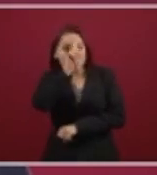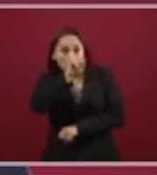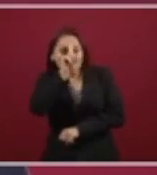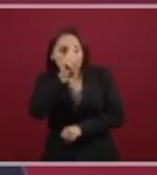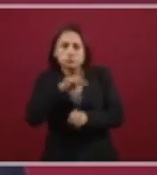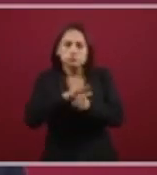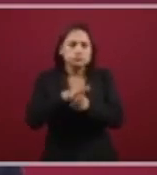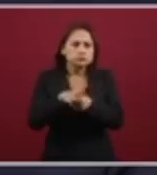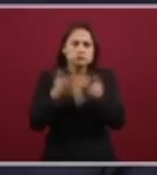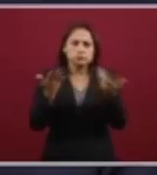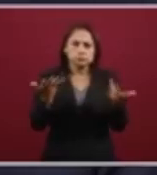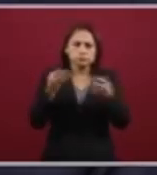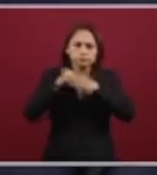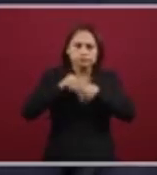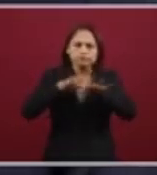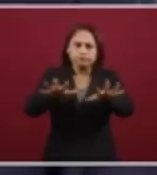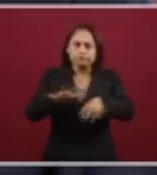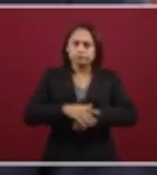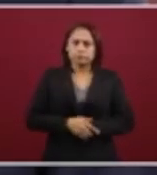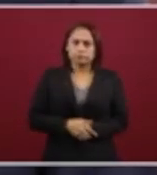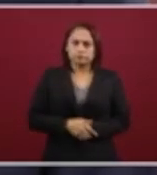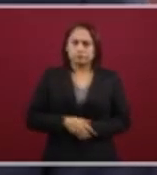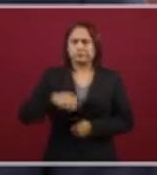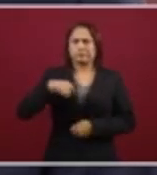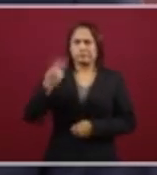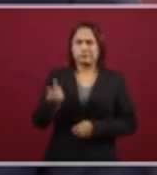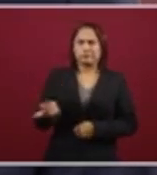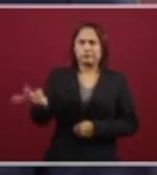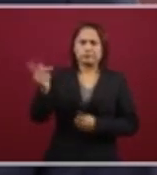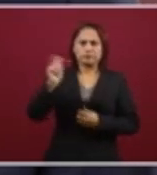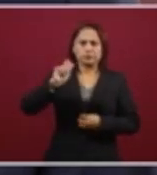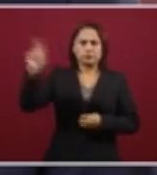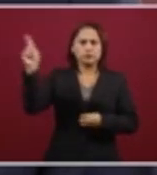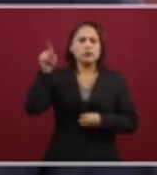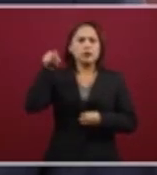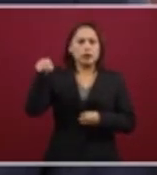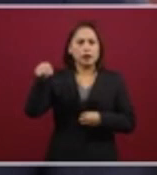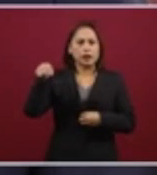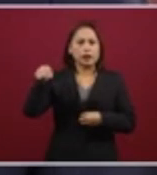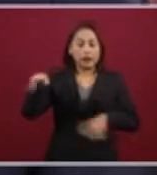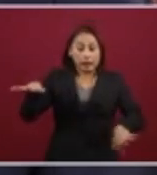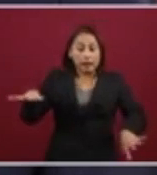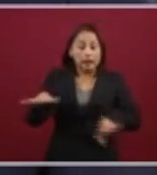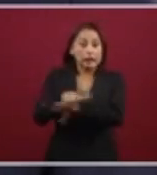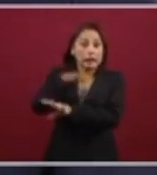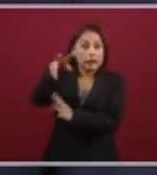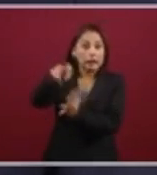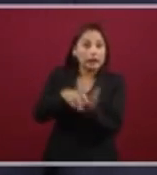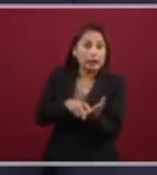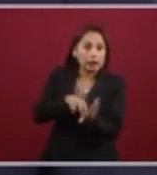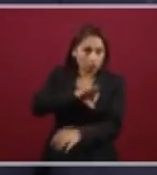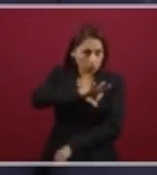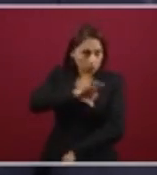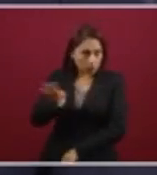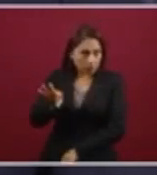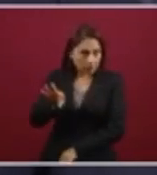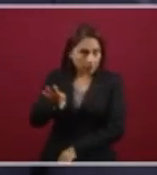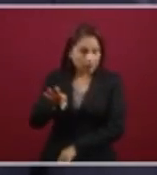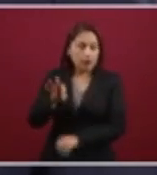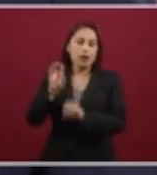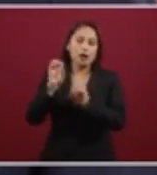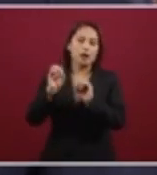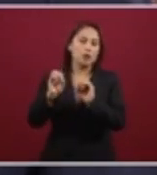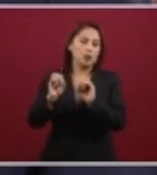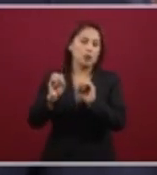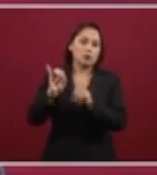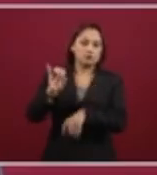O sea, ¿se puede o no se puede? ¿Es clara la Constitución